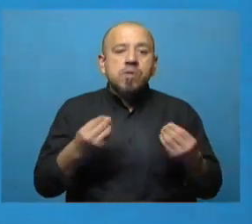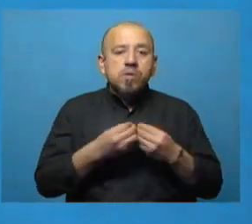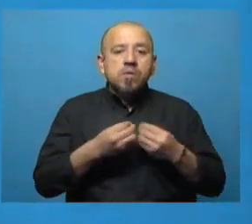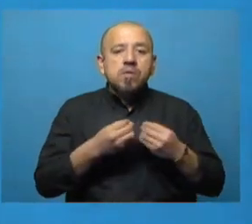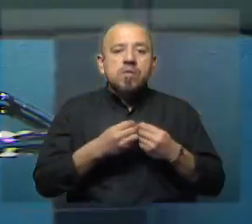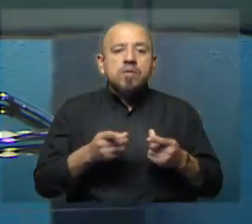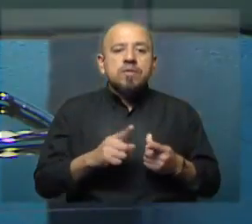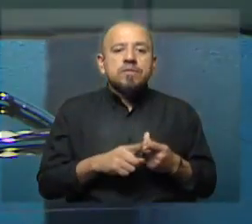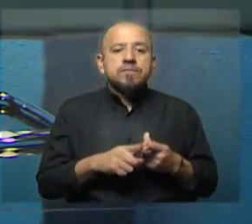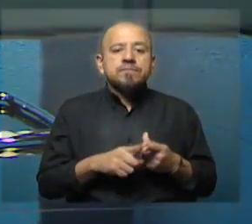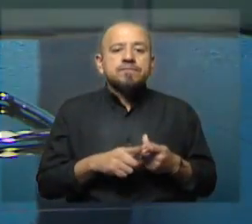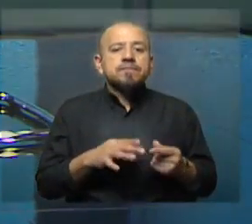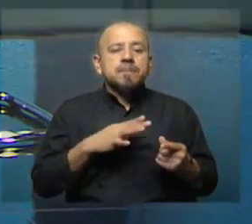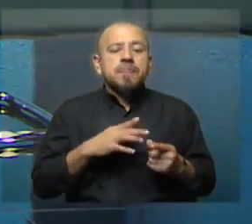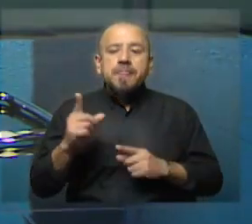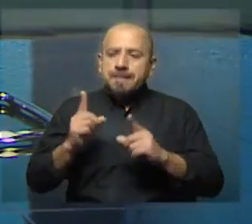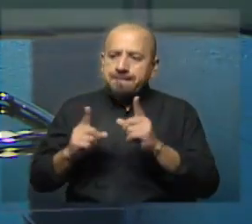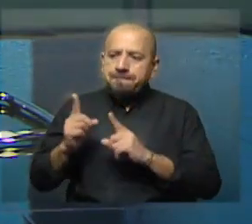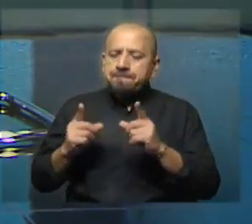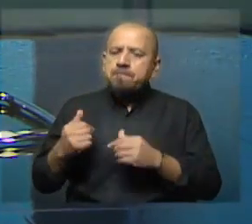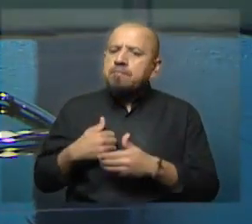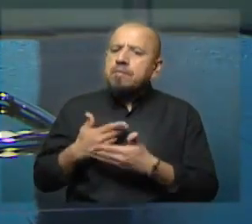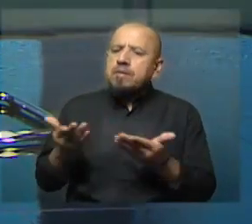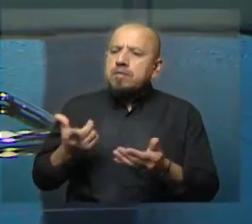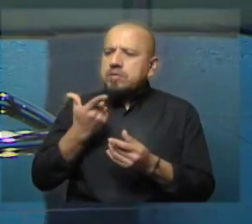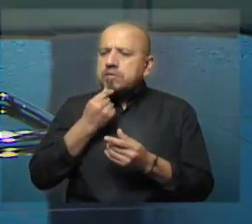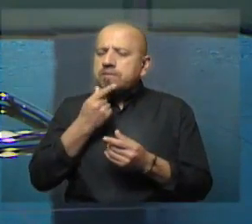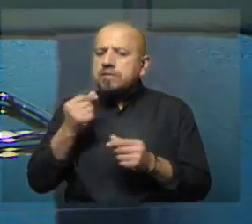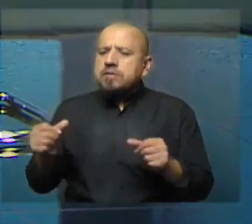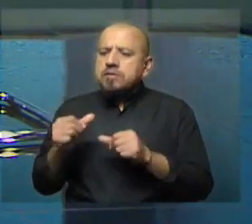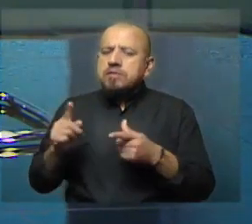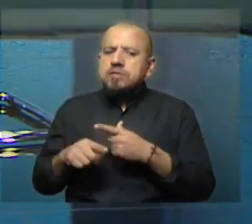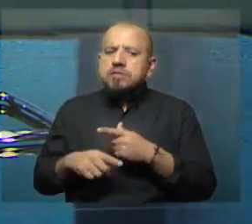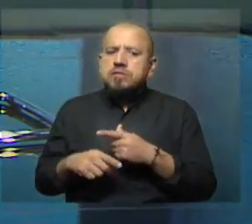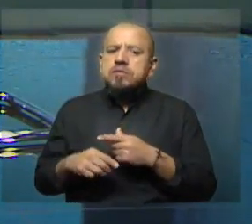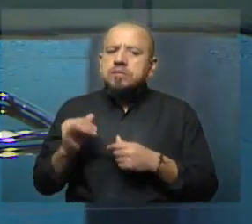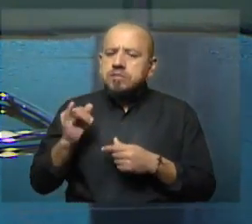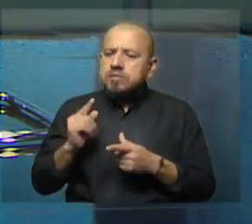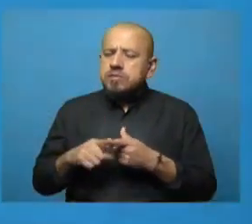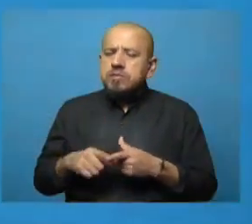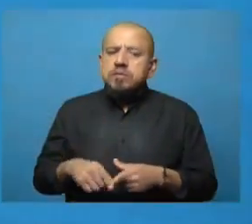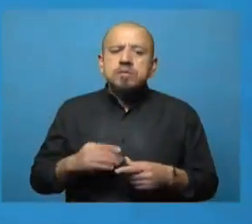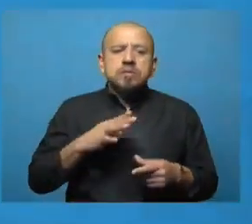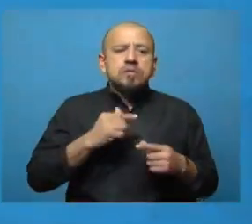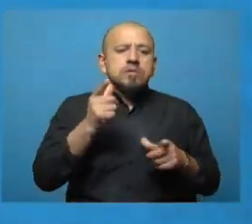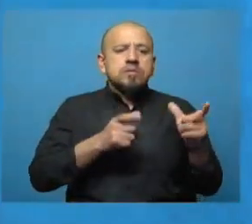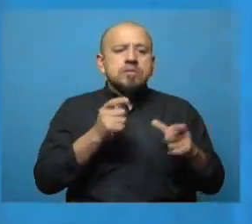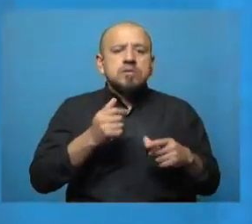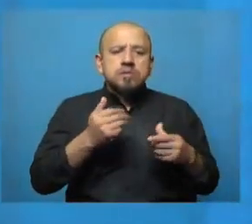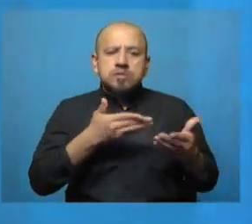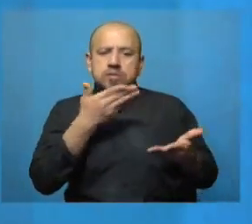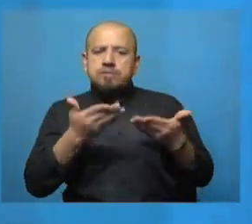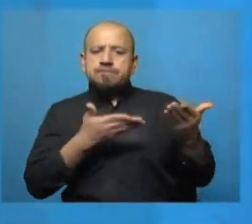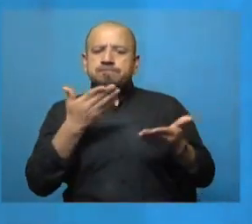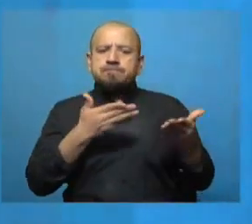y hay candidatos que se prestan más para para el signo O sea que son más fáciles de componer o no Sí hay gente que te la canta de una manera